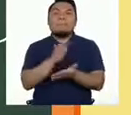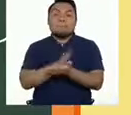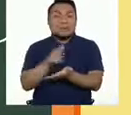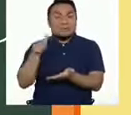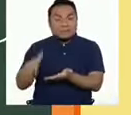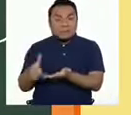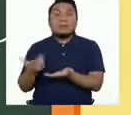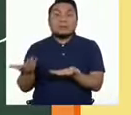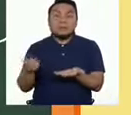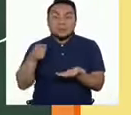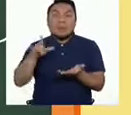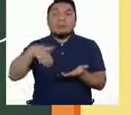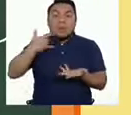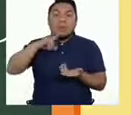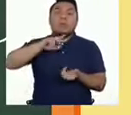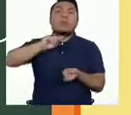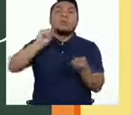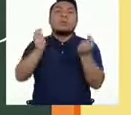residuo sólido reusable.